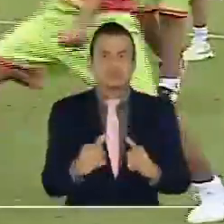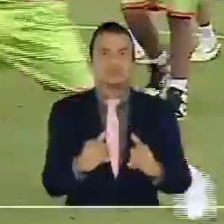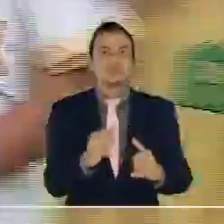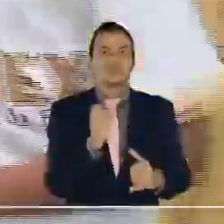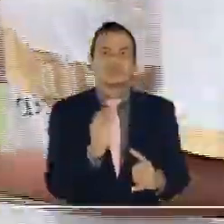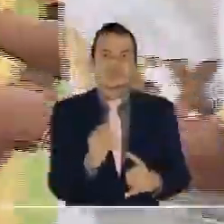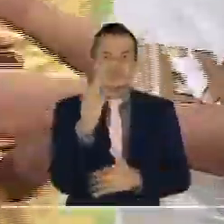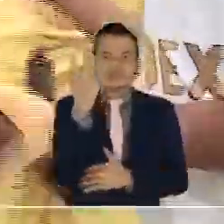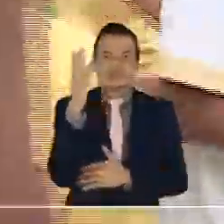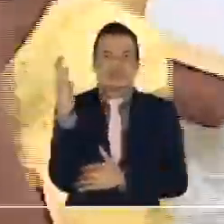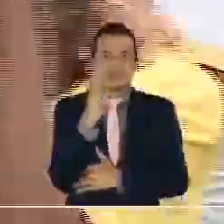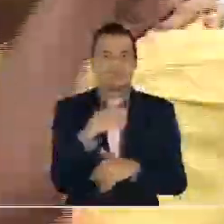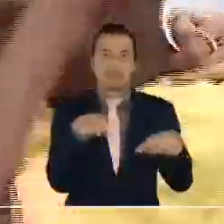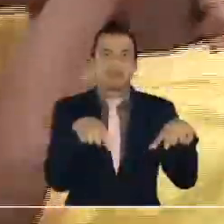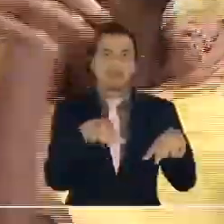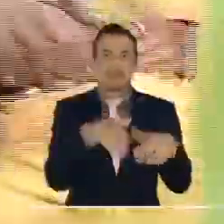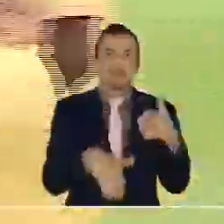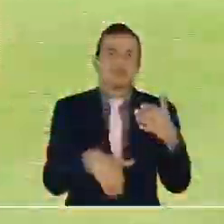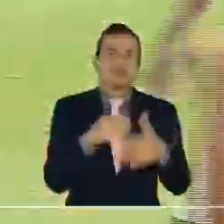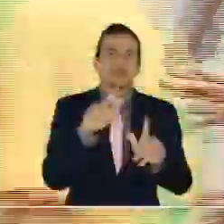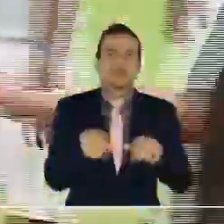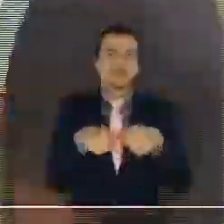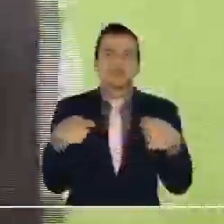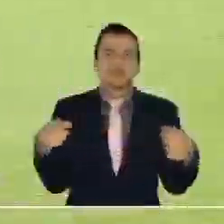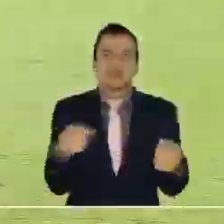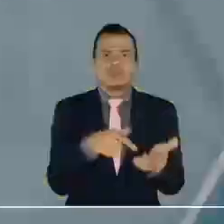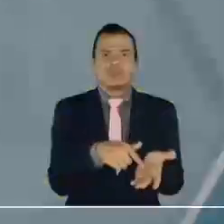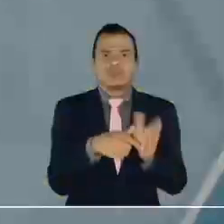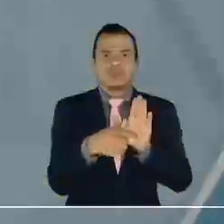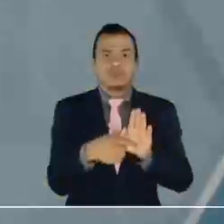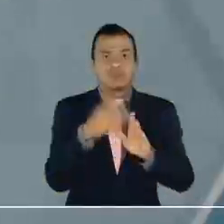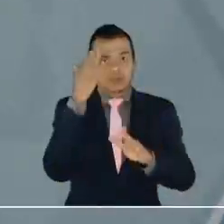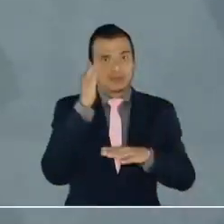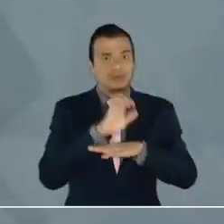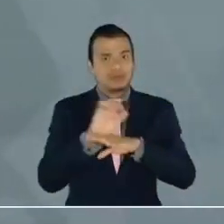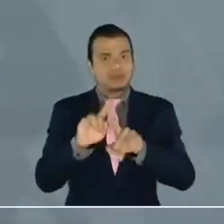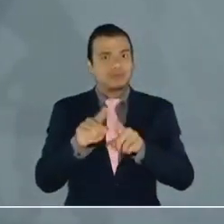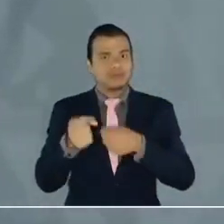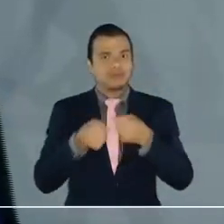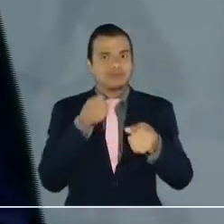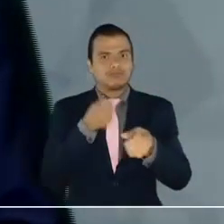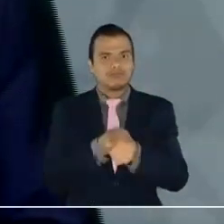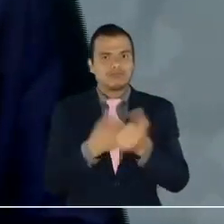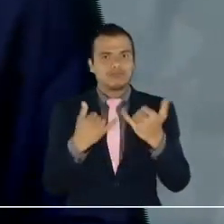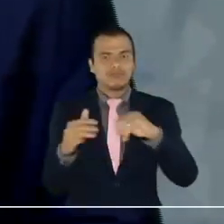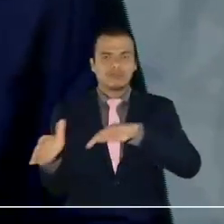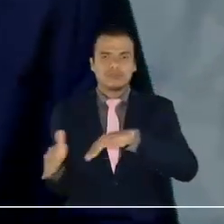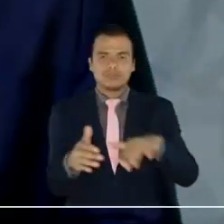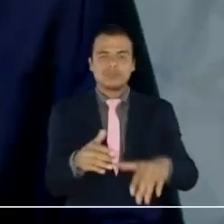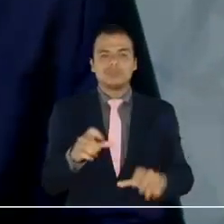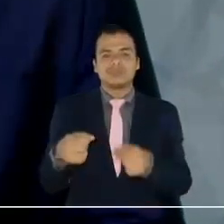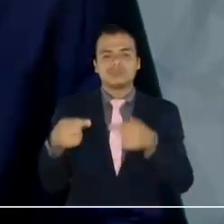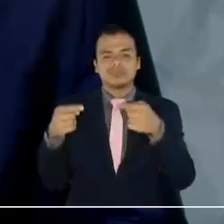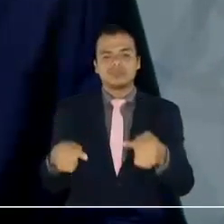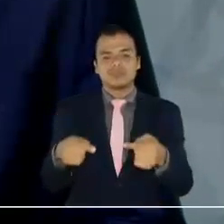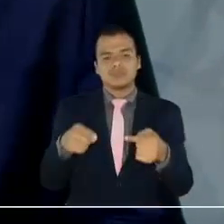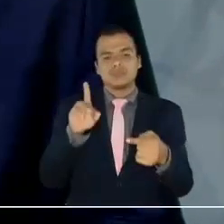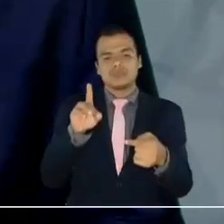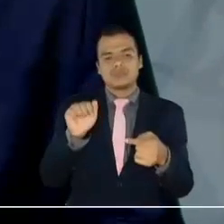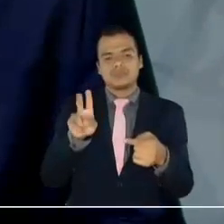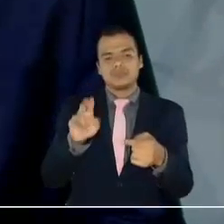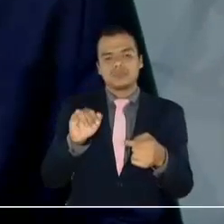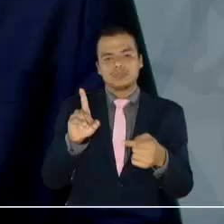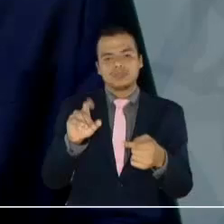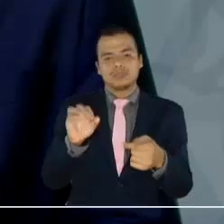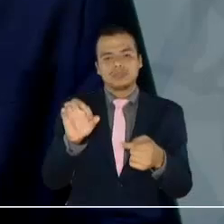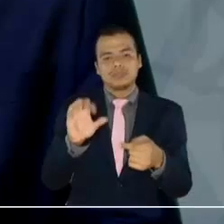inauguración del torneo, que es patrocinado por varias empresas. En la Copa Davis, Colombia enfrentará a Barbados en los playoffs del Grupo